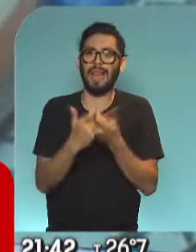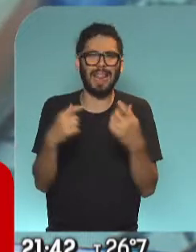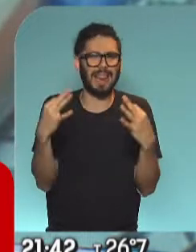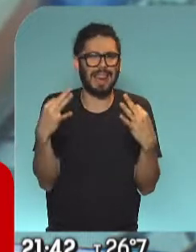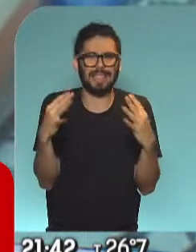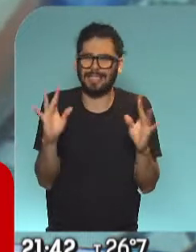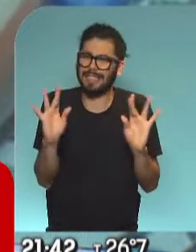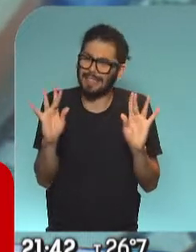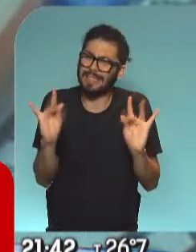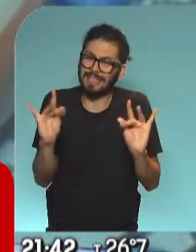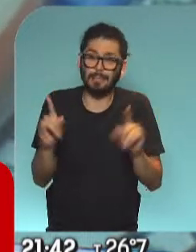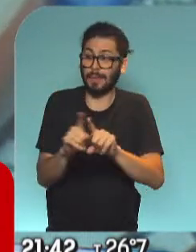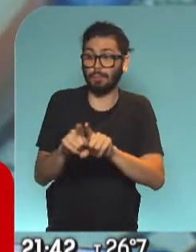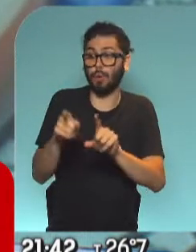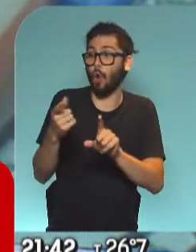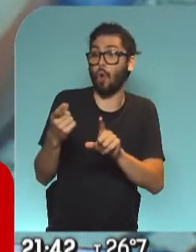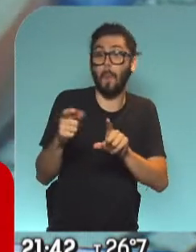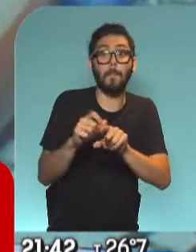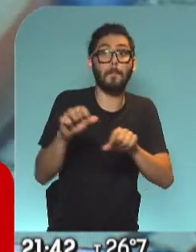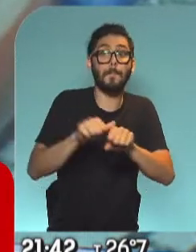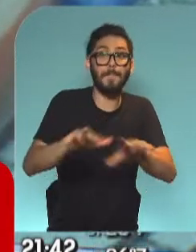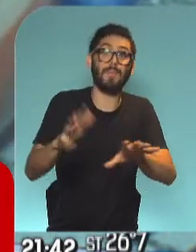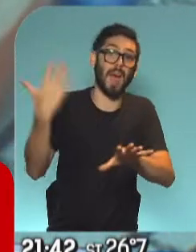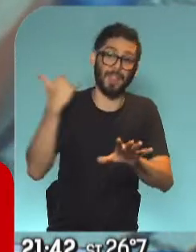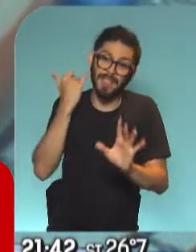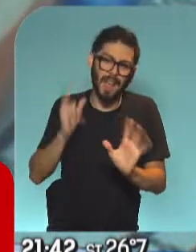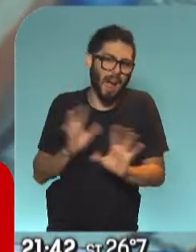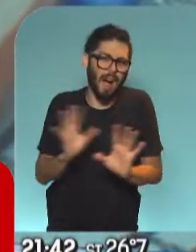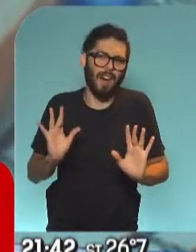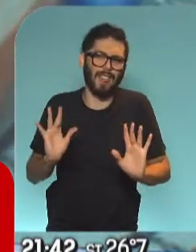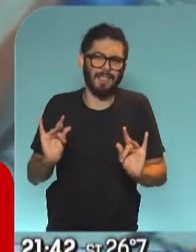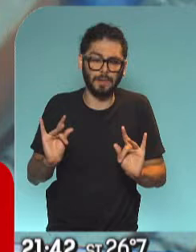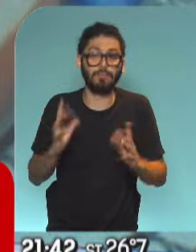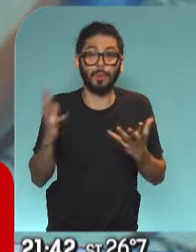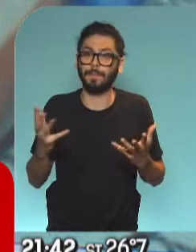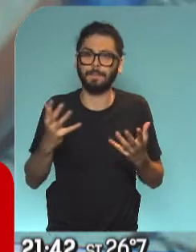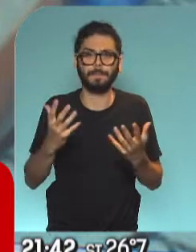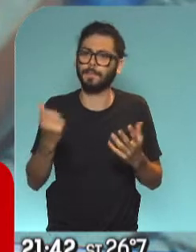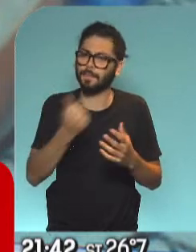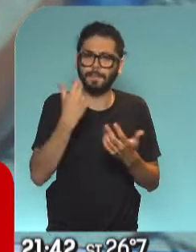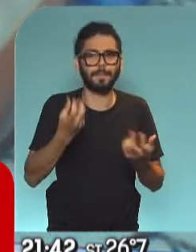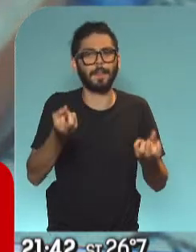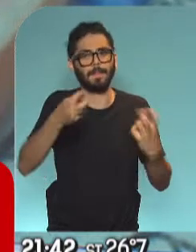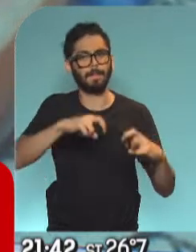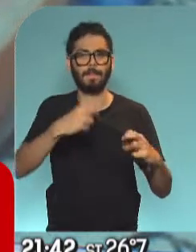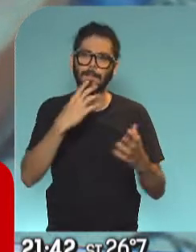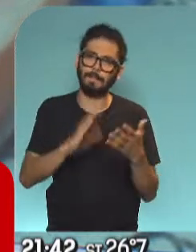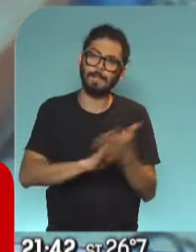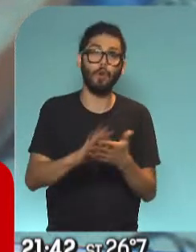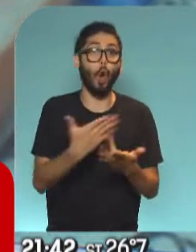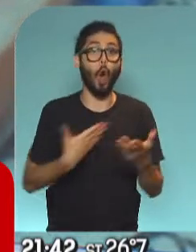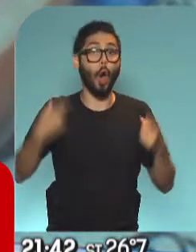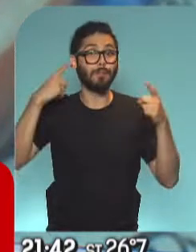como la que existía aún antes de la pandemia. Y por eso había que sentarse y resolver. Bueno, eso es lo que se planteó el